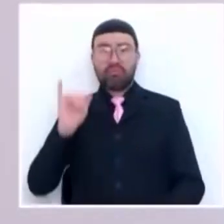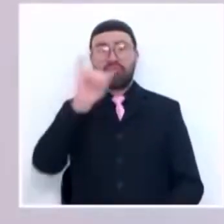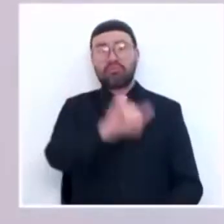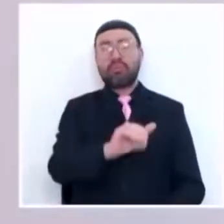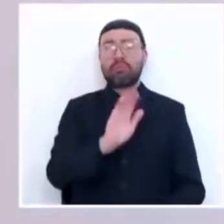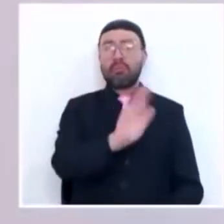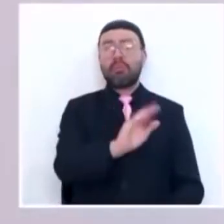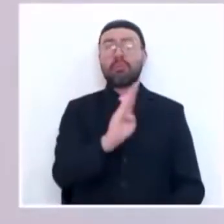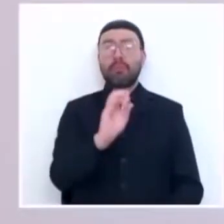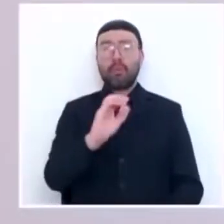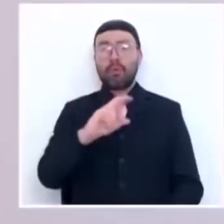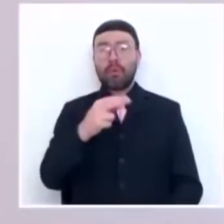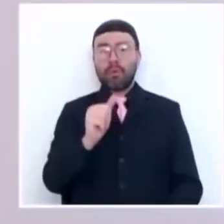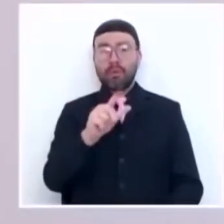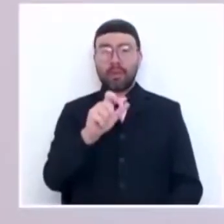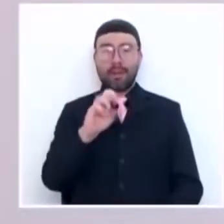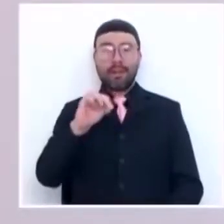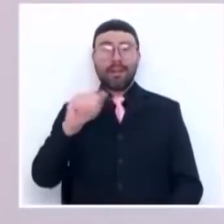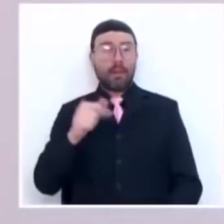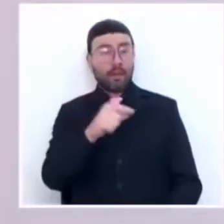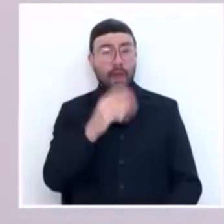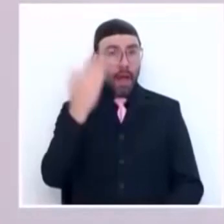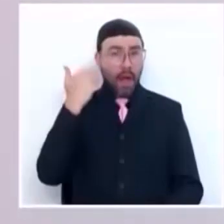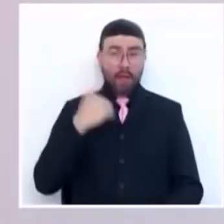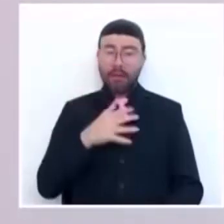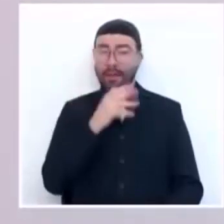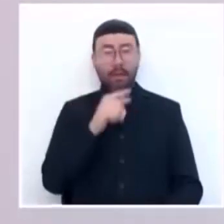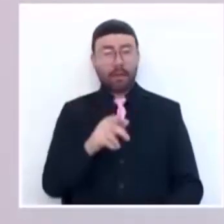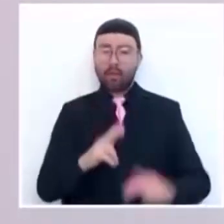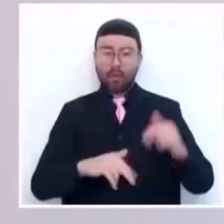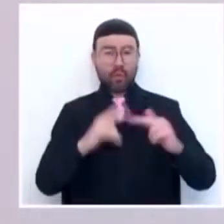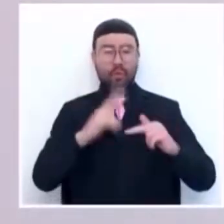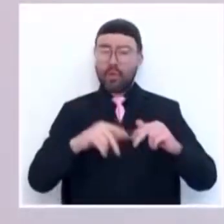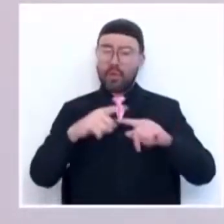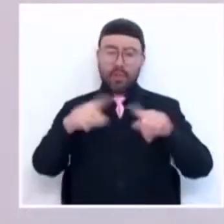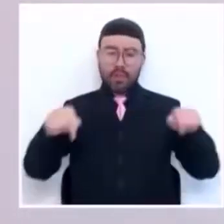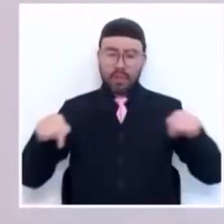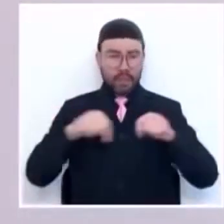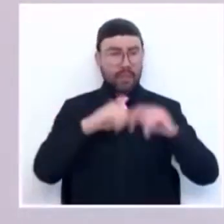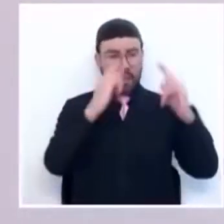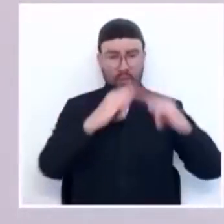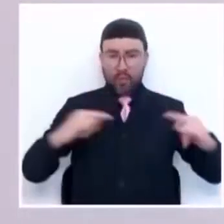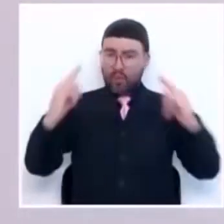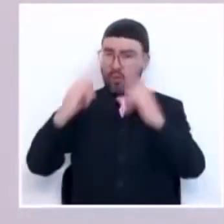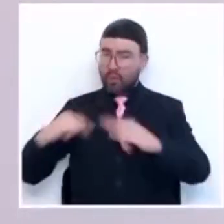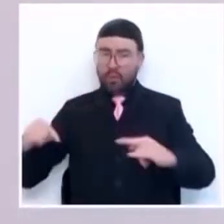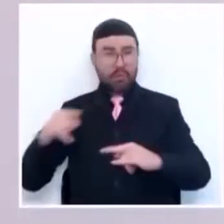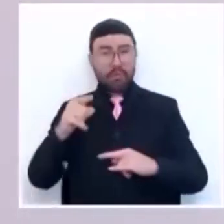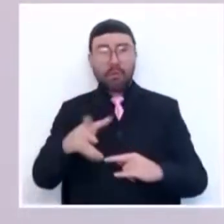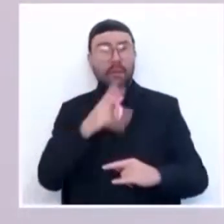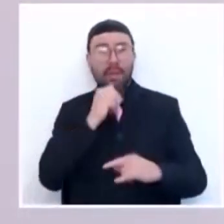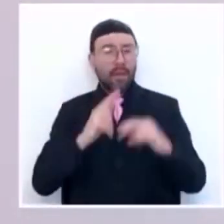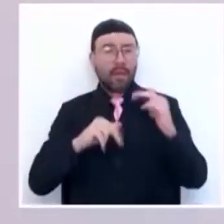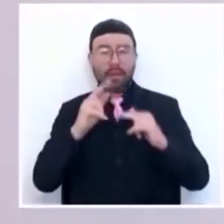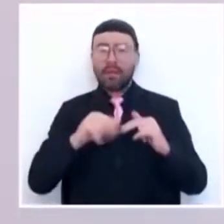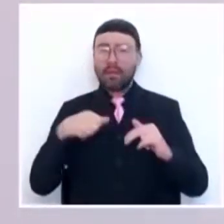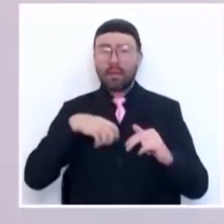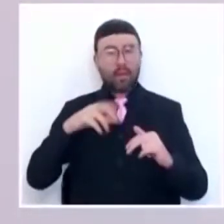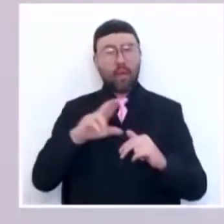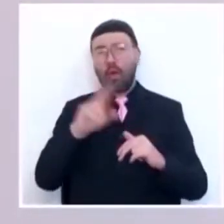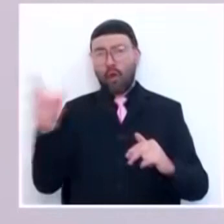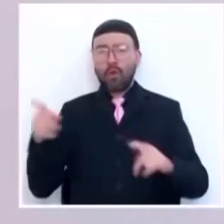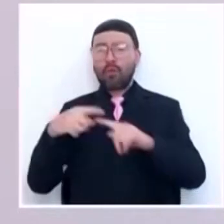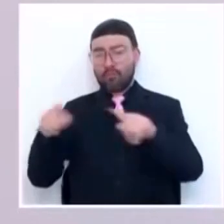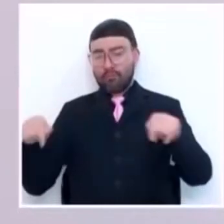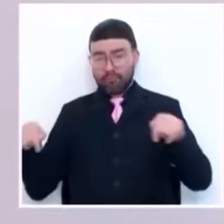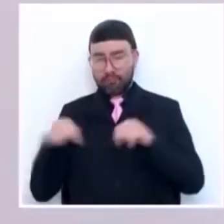Bochalema. En ese momento todavía no había construido todas esas malocas, él estaba en otra infraestructura muy bella